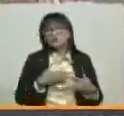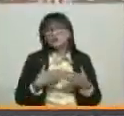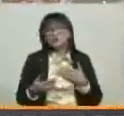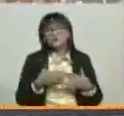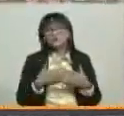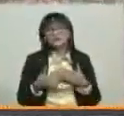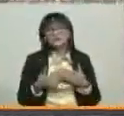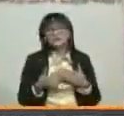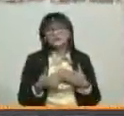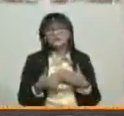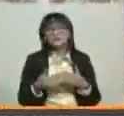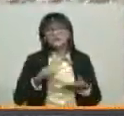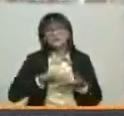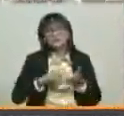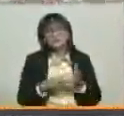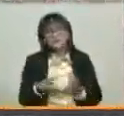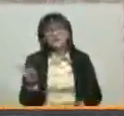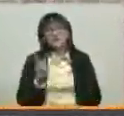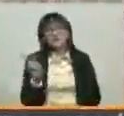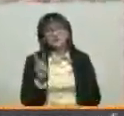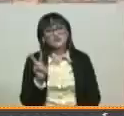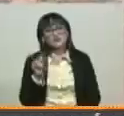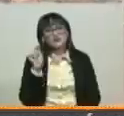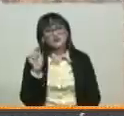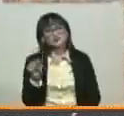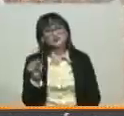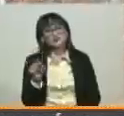se trata del destino de Venezuela.